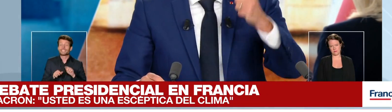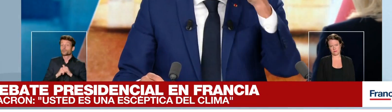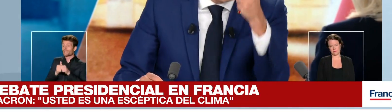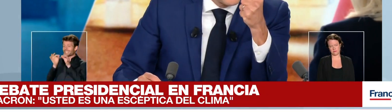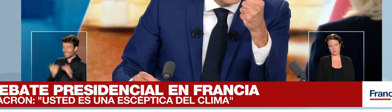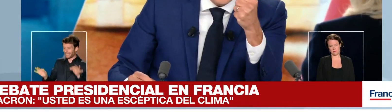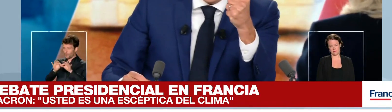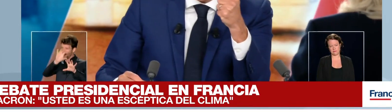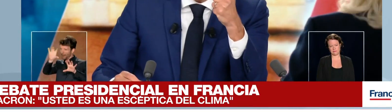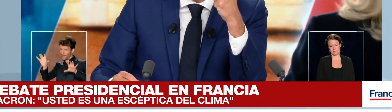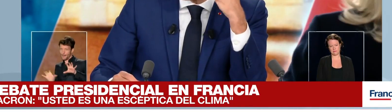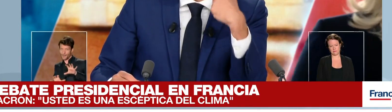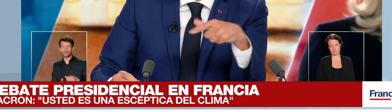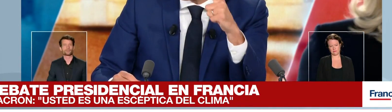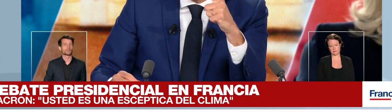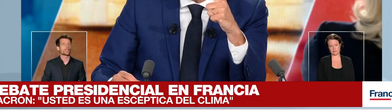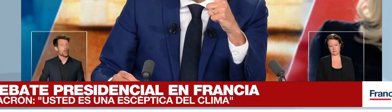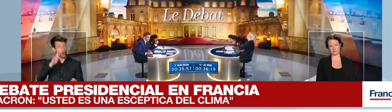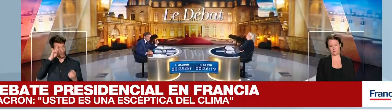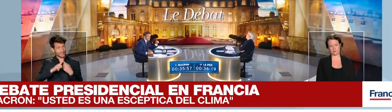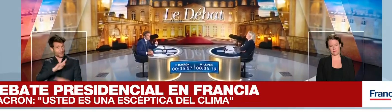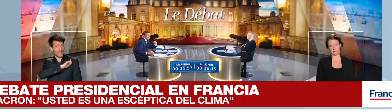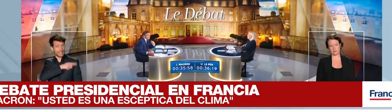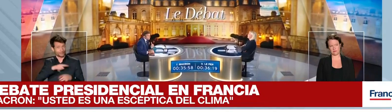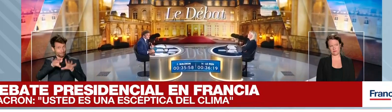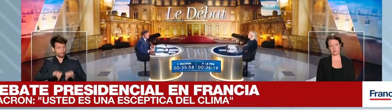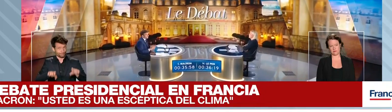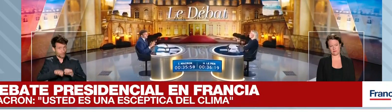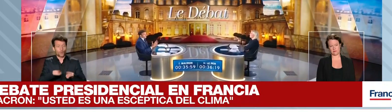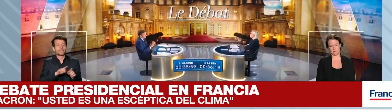parte para la producción de energías, pero también para la transición.